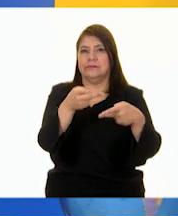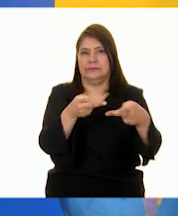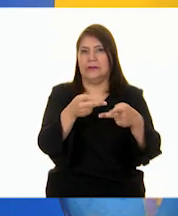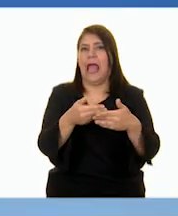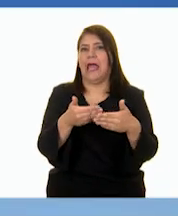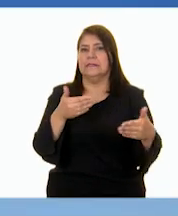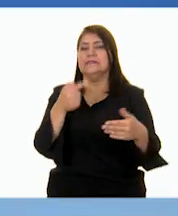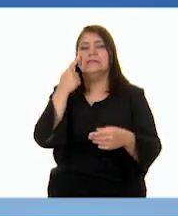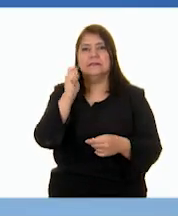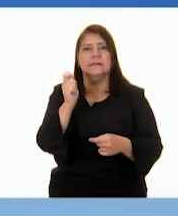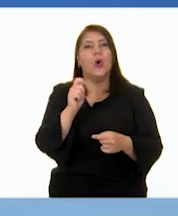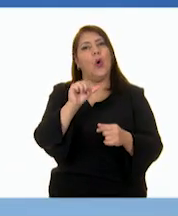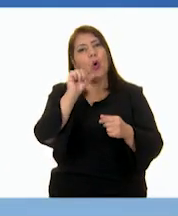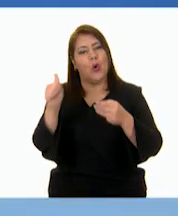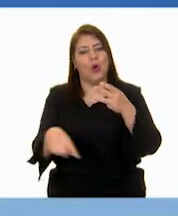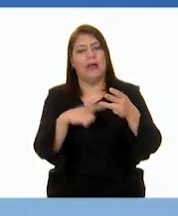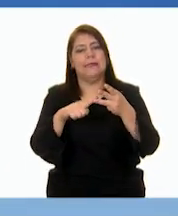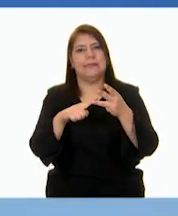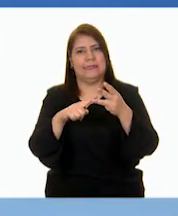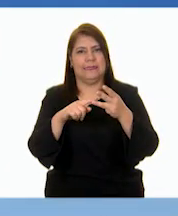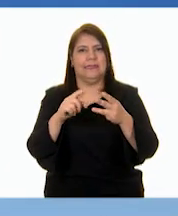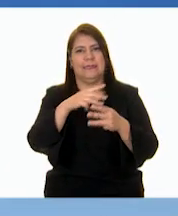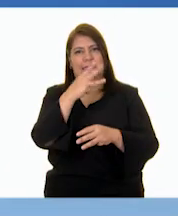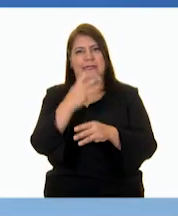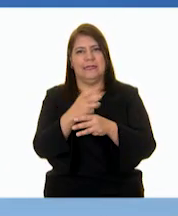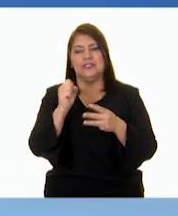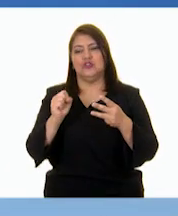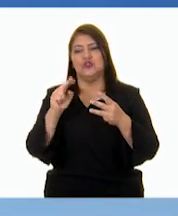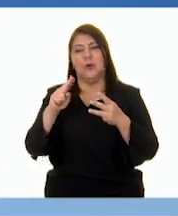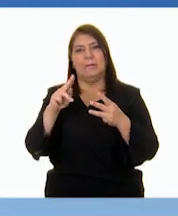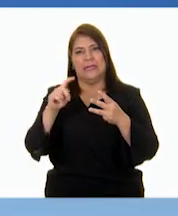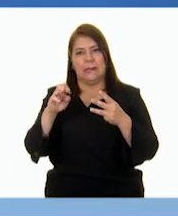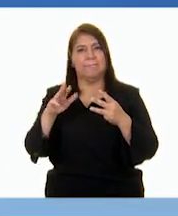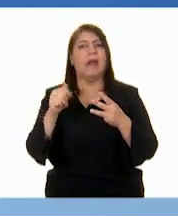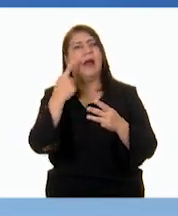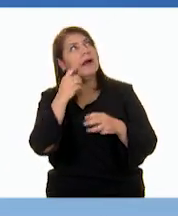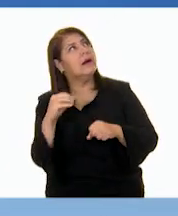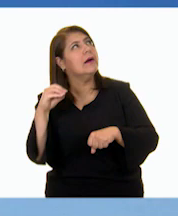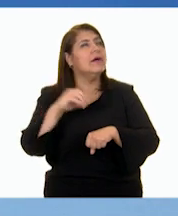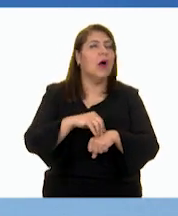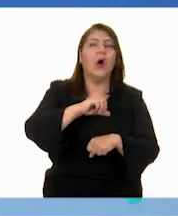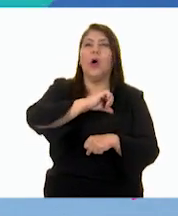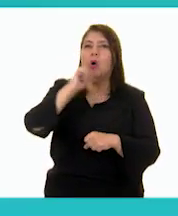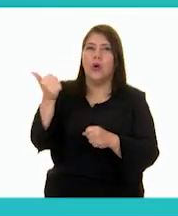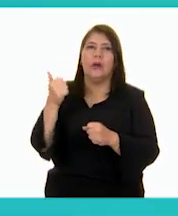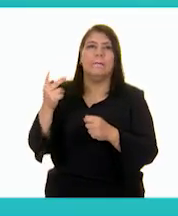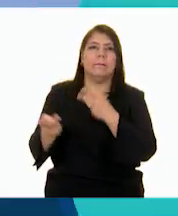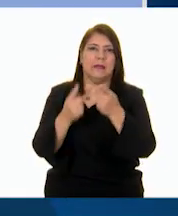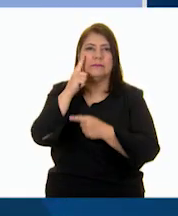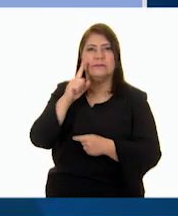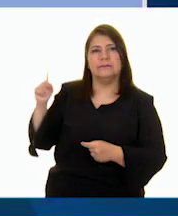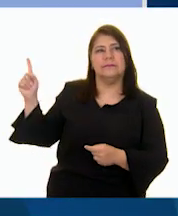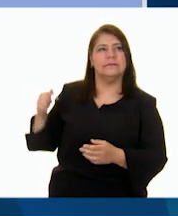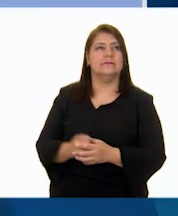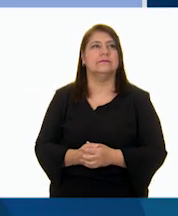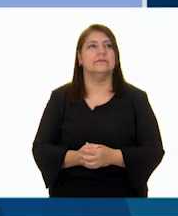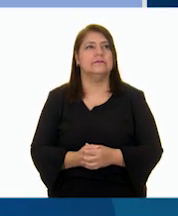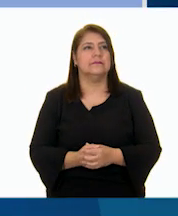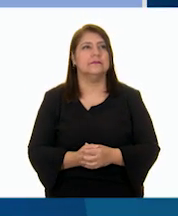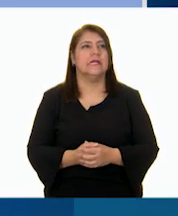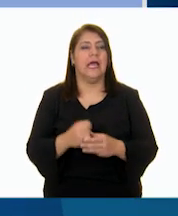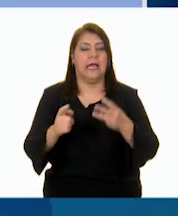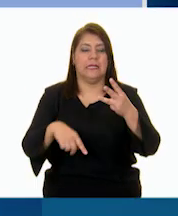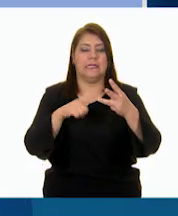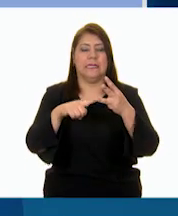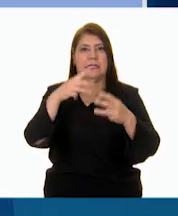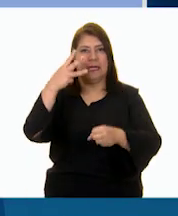sigue. Sí, maestro. Para nuestro tercer subtema incluimos las siguientes preguntas. El tercer subtema